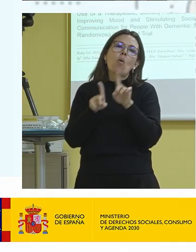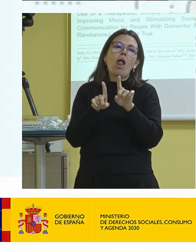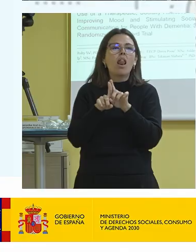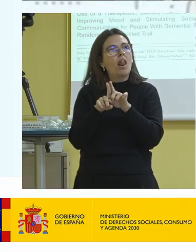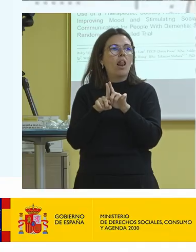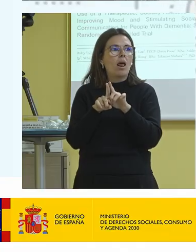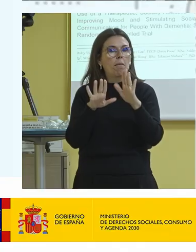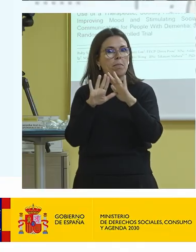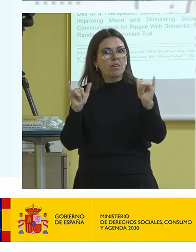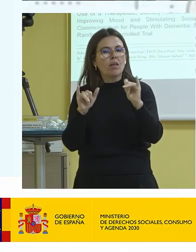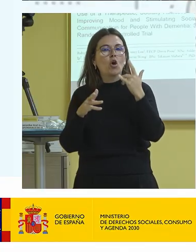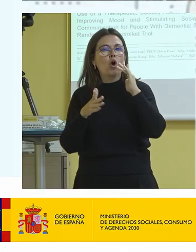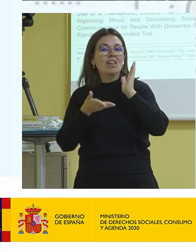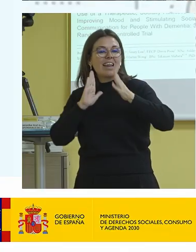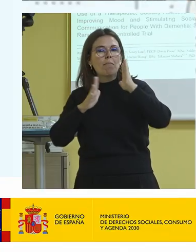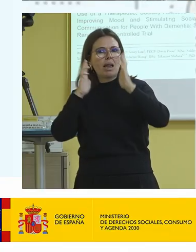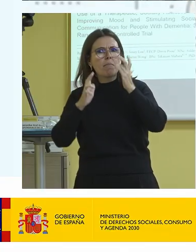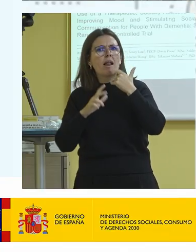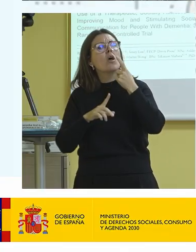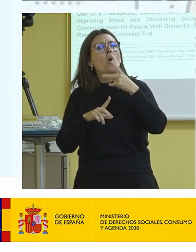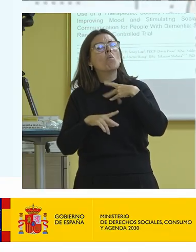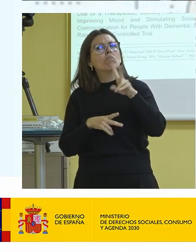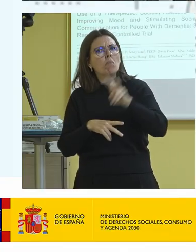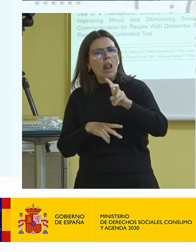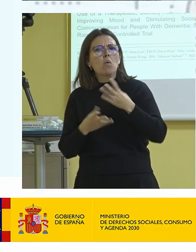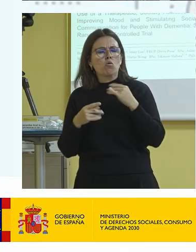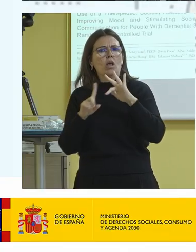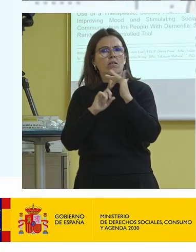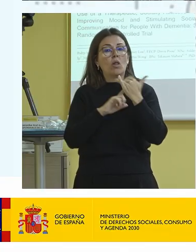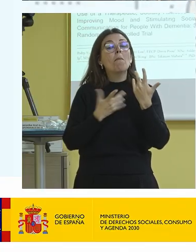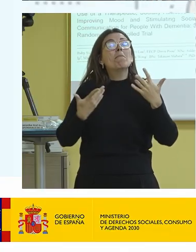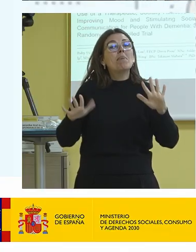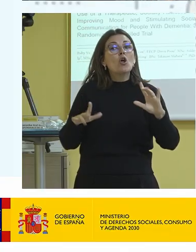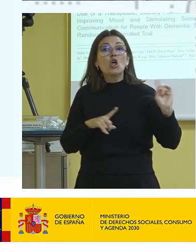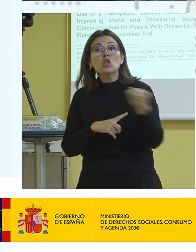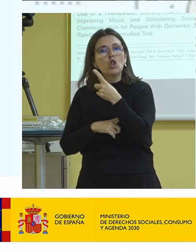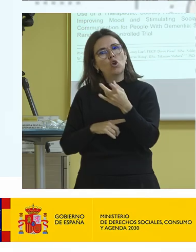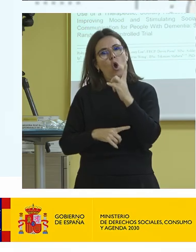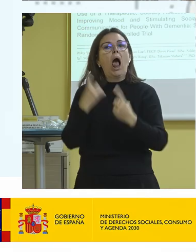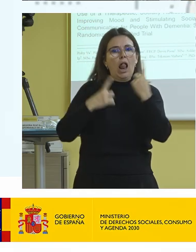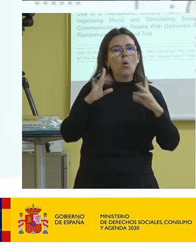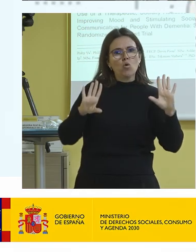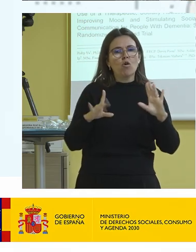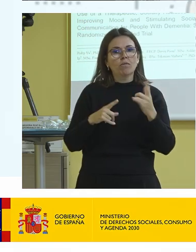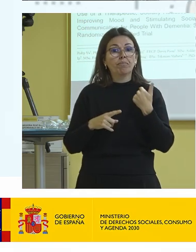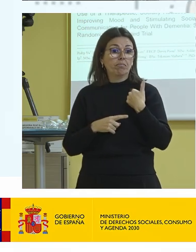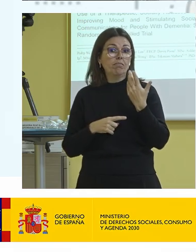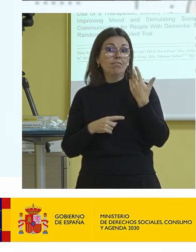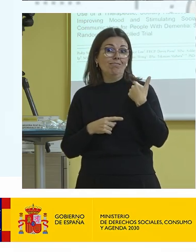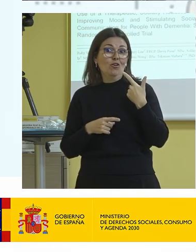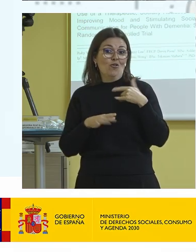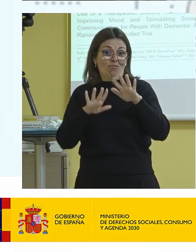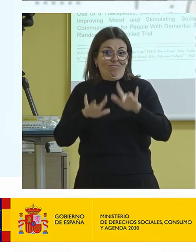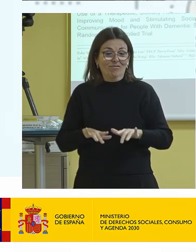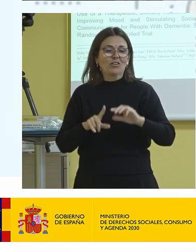con terapias animales, que son muy útiles también en muchísimos casos, pero en muchísimos casos, no en todos. Y esta foca, claro, cuando yo escribí